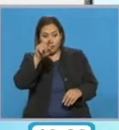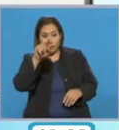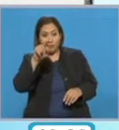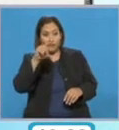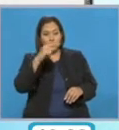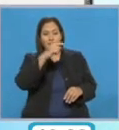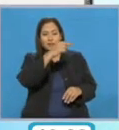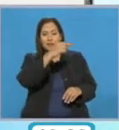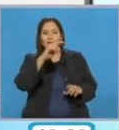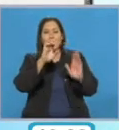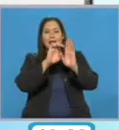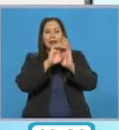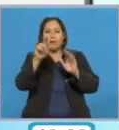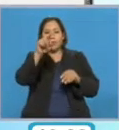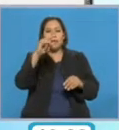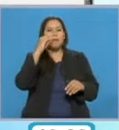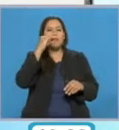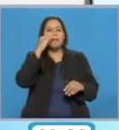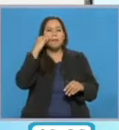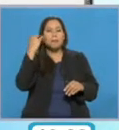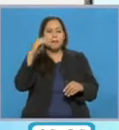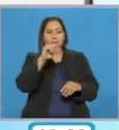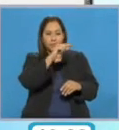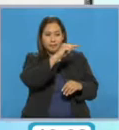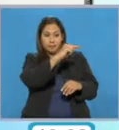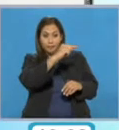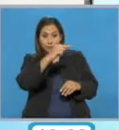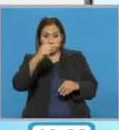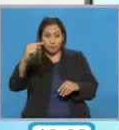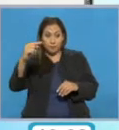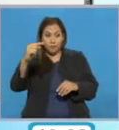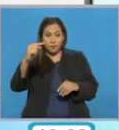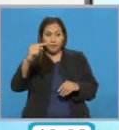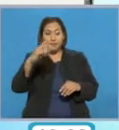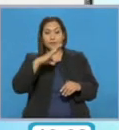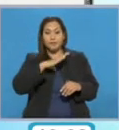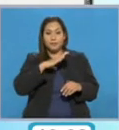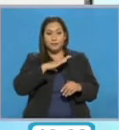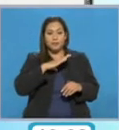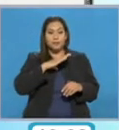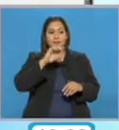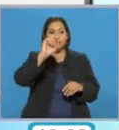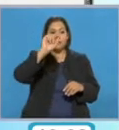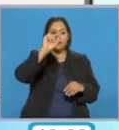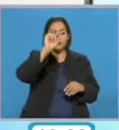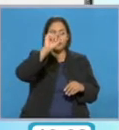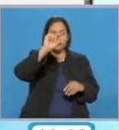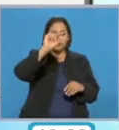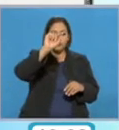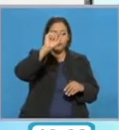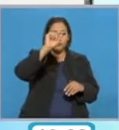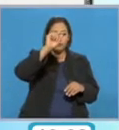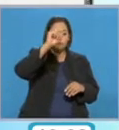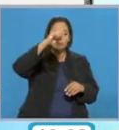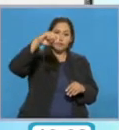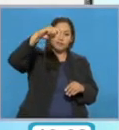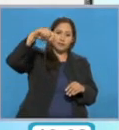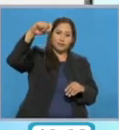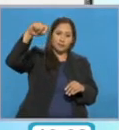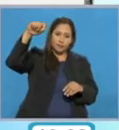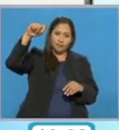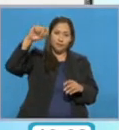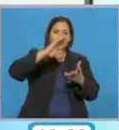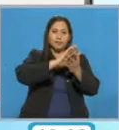línea muy ligera por debajo de la firma, vamos a ver que hay una pequeña ondulación. sí. Y esto nos está